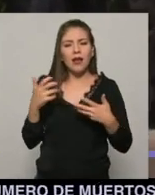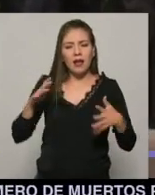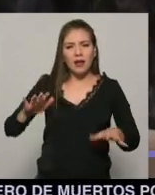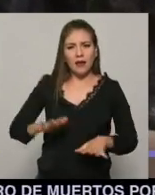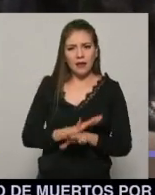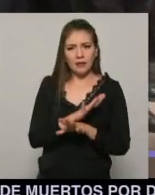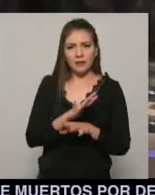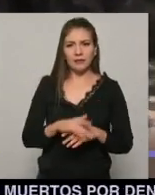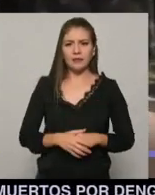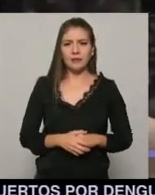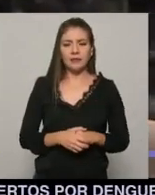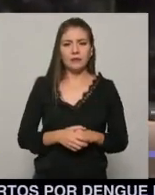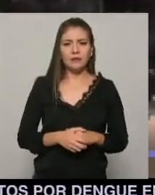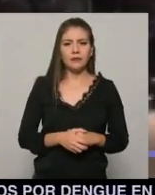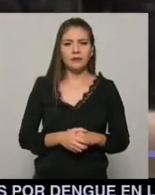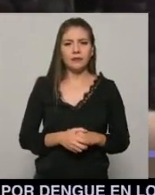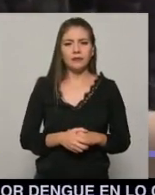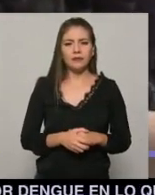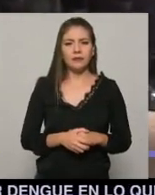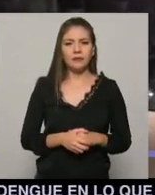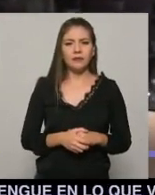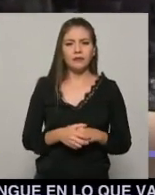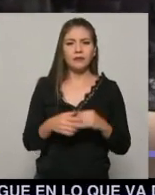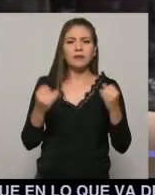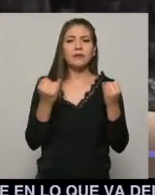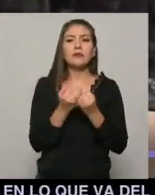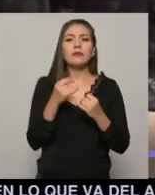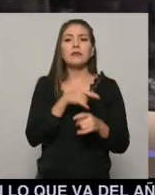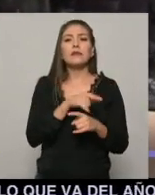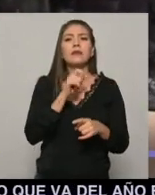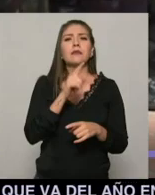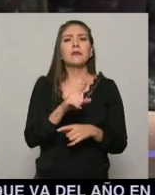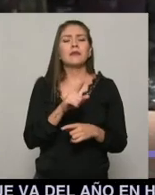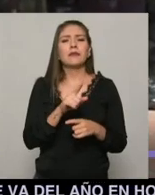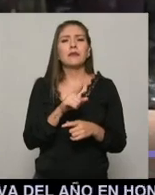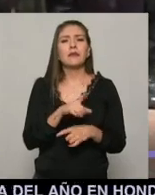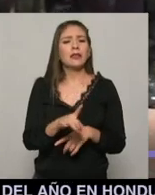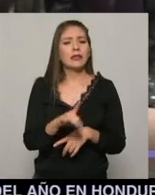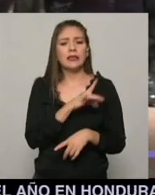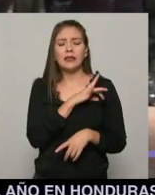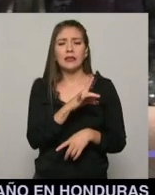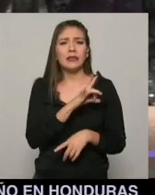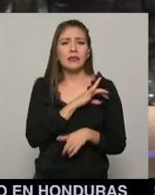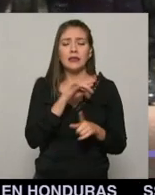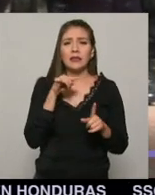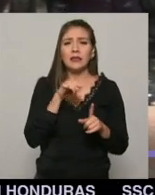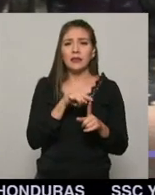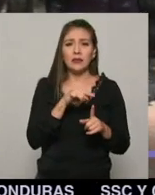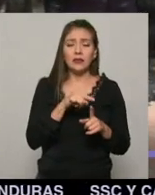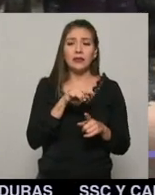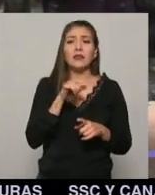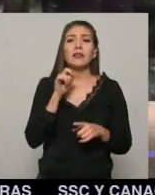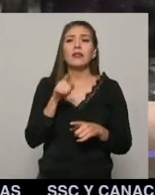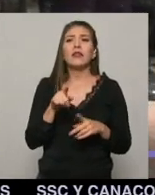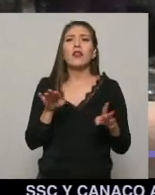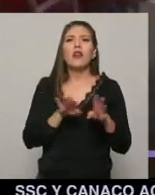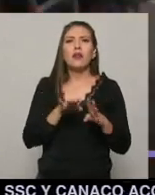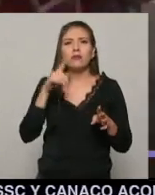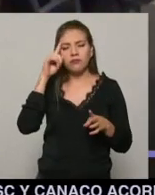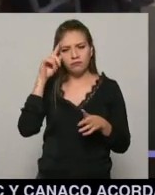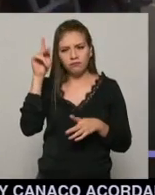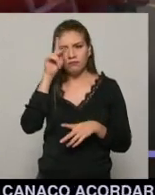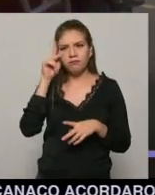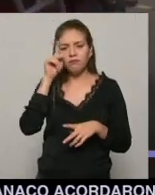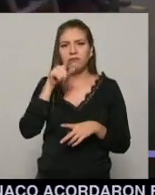acto de esta naturaleza es el terror, que es otro de los elementos de la guerra psicológica que